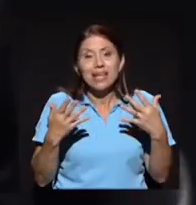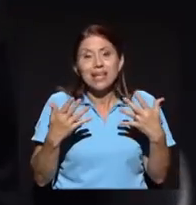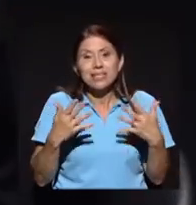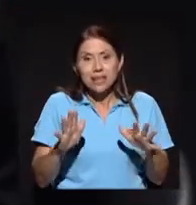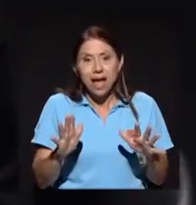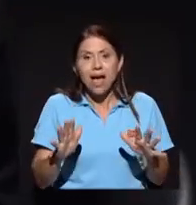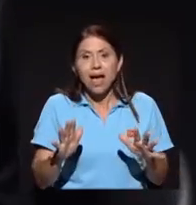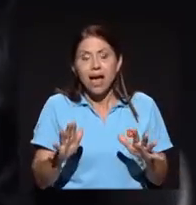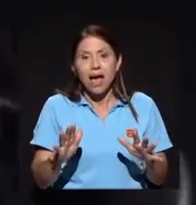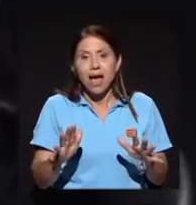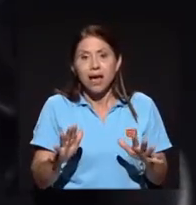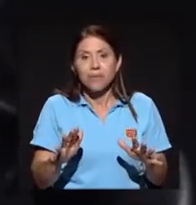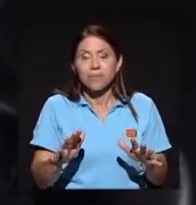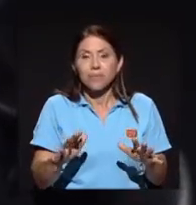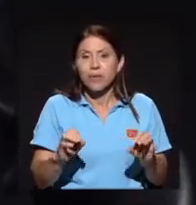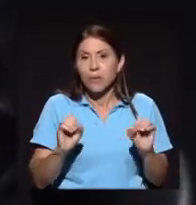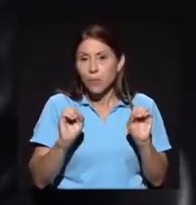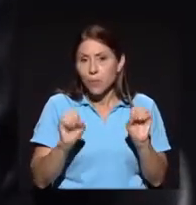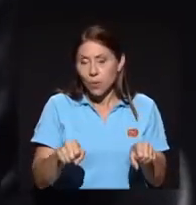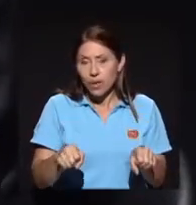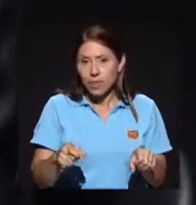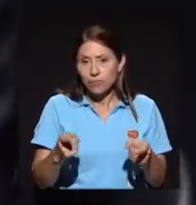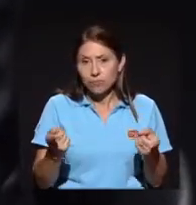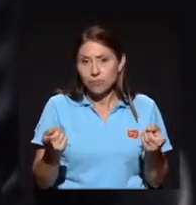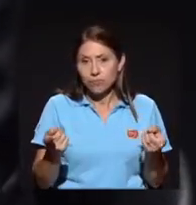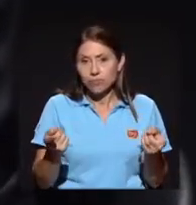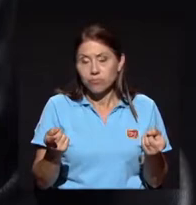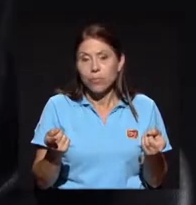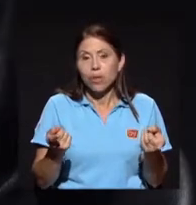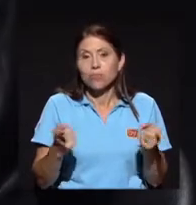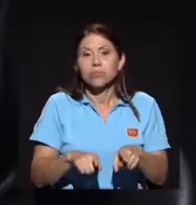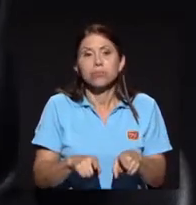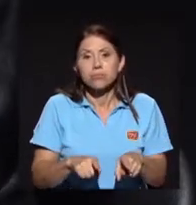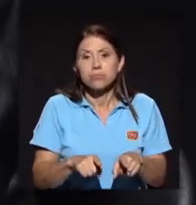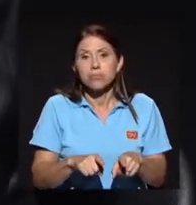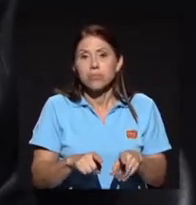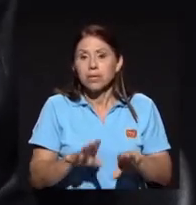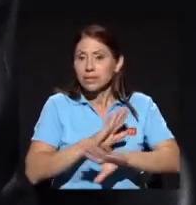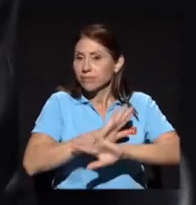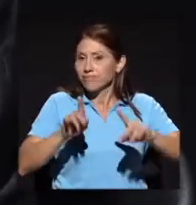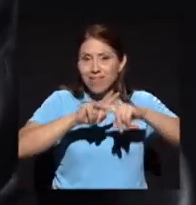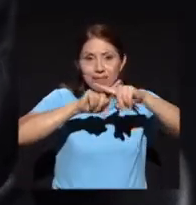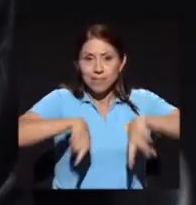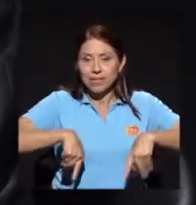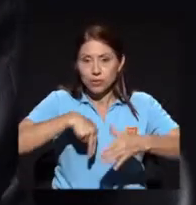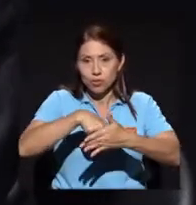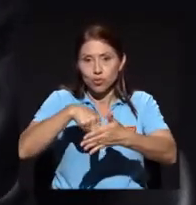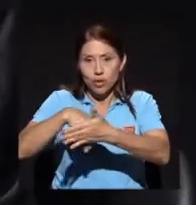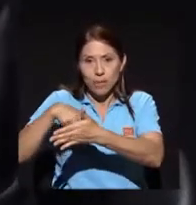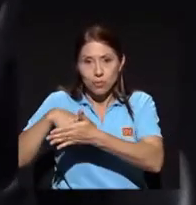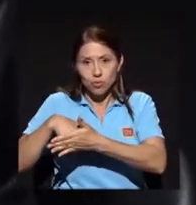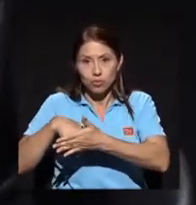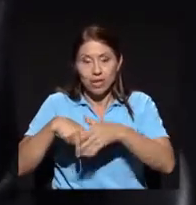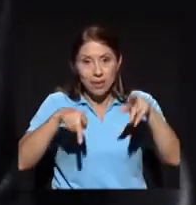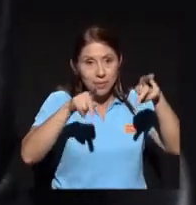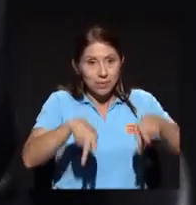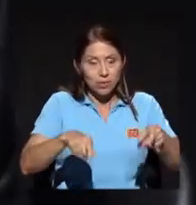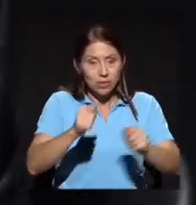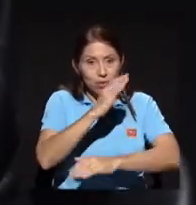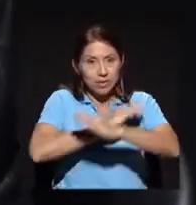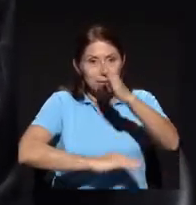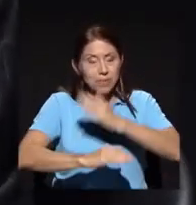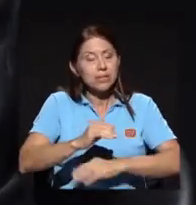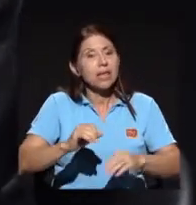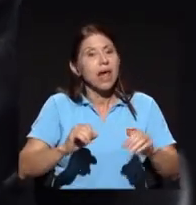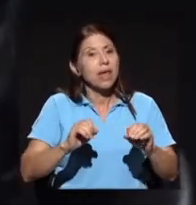la remoción de los obstáculos para que la gente que tiene alguna discapacidad logre